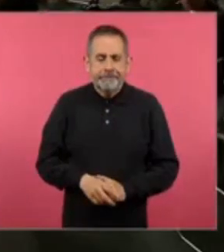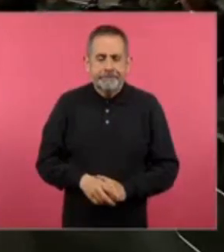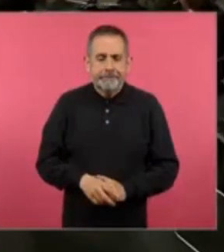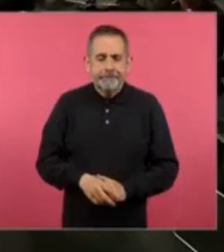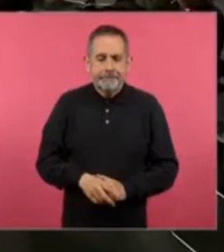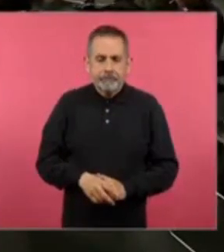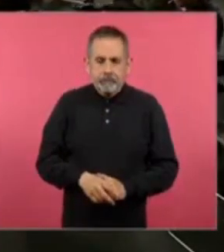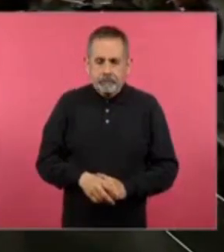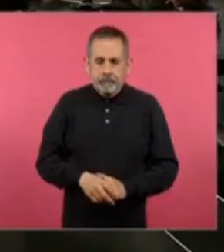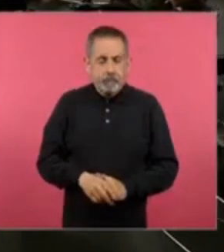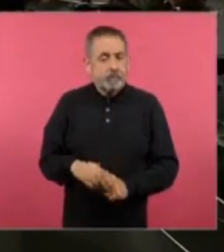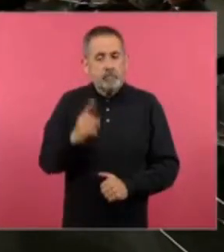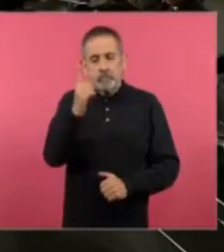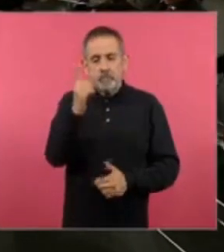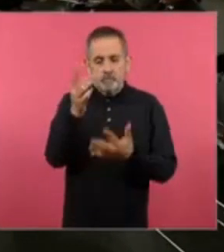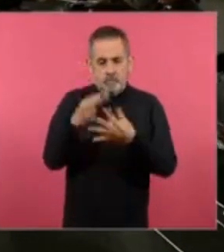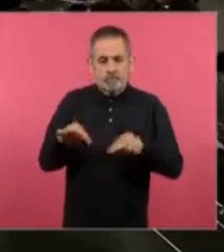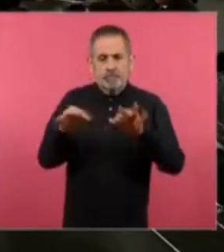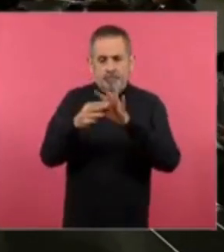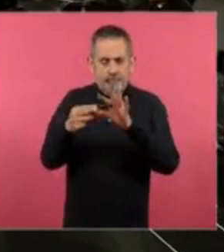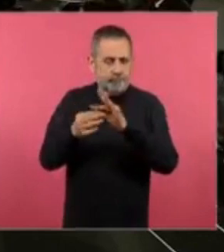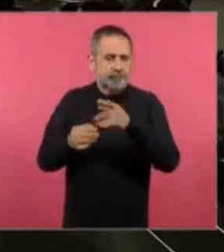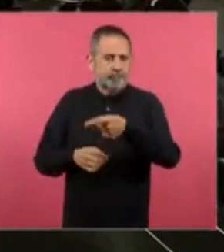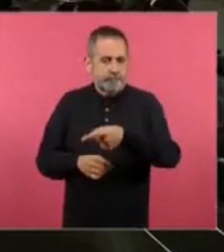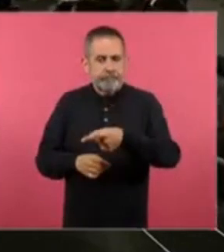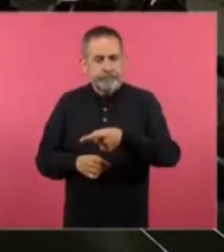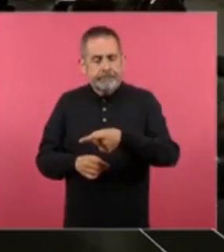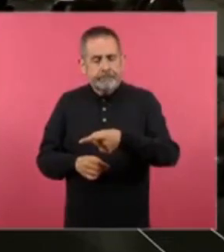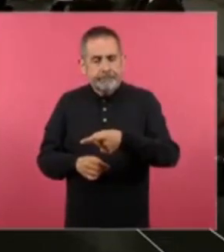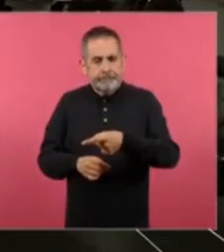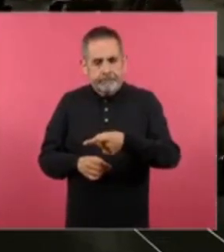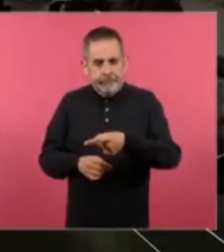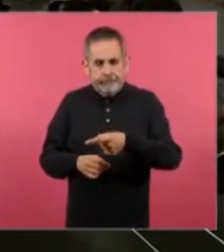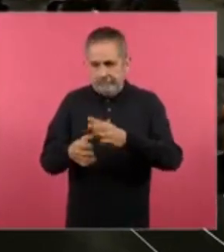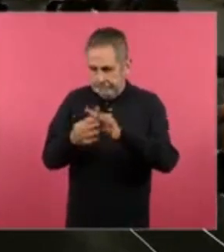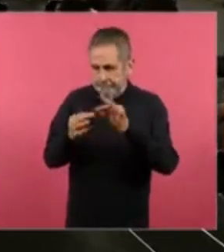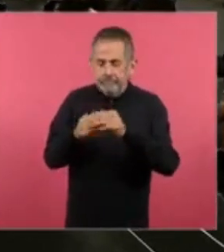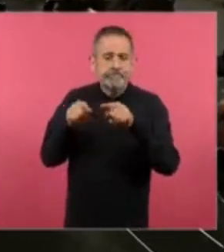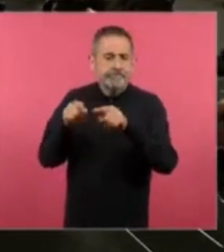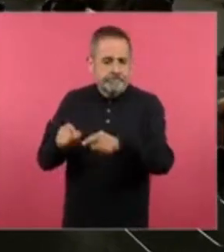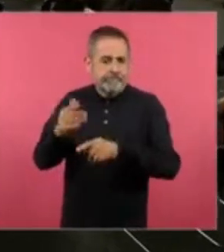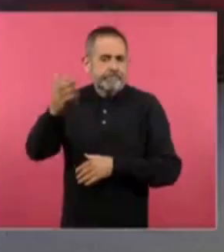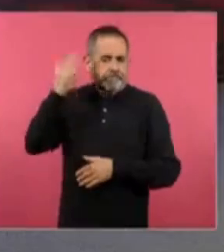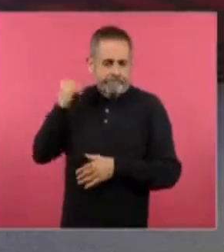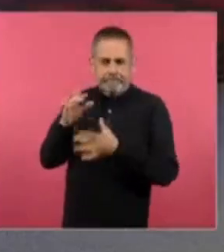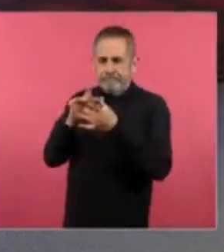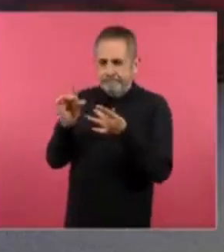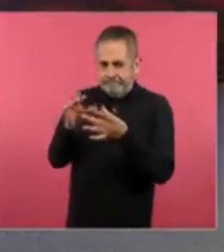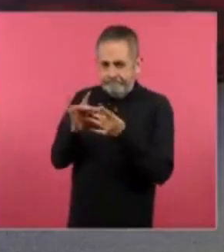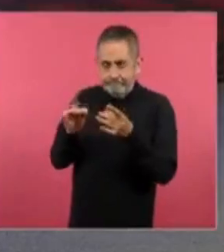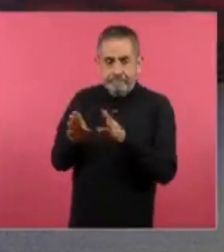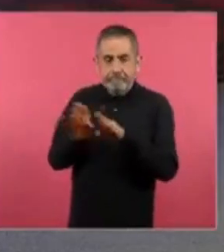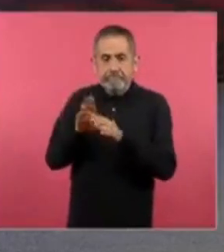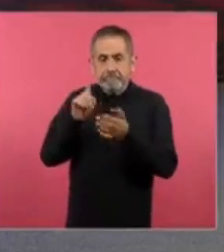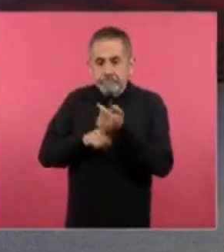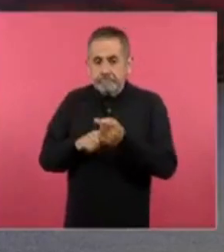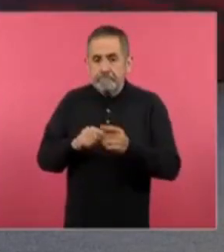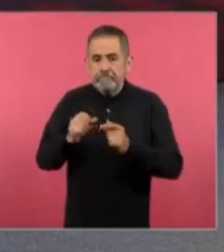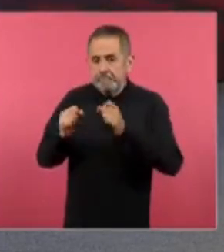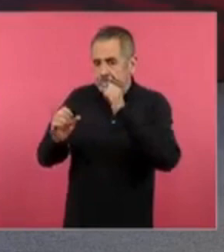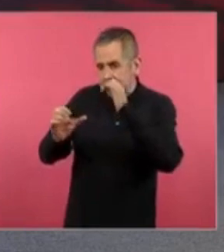Un aspecto también importante de esta parte que ya nos han explicado que tiene que ver con